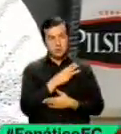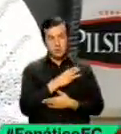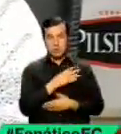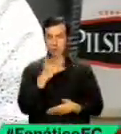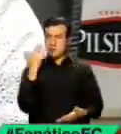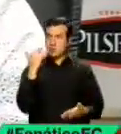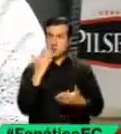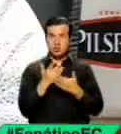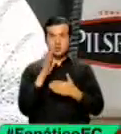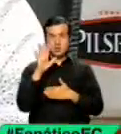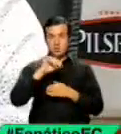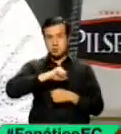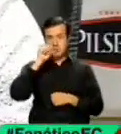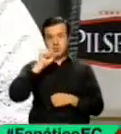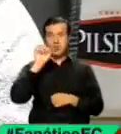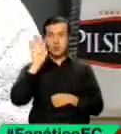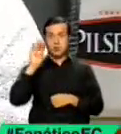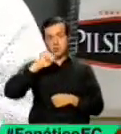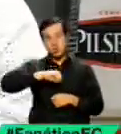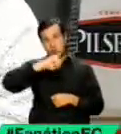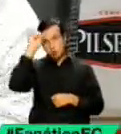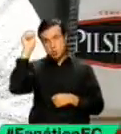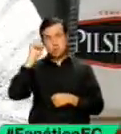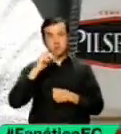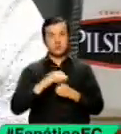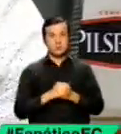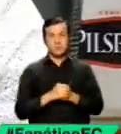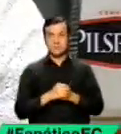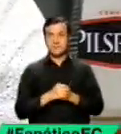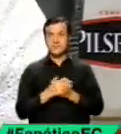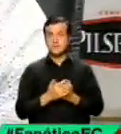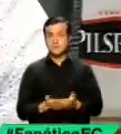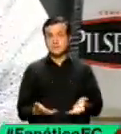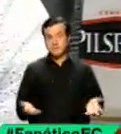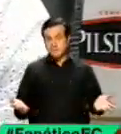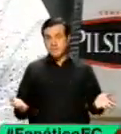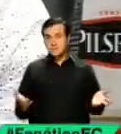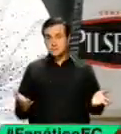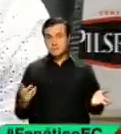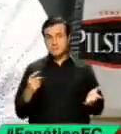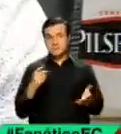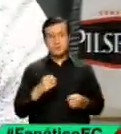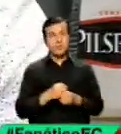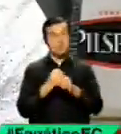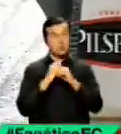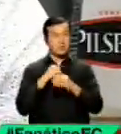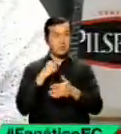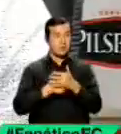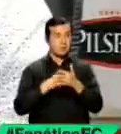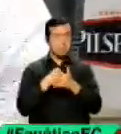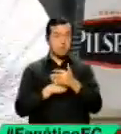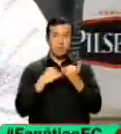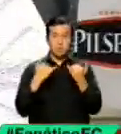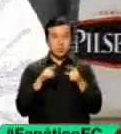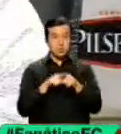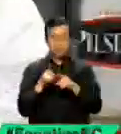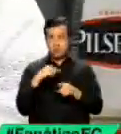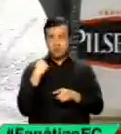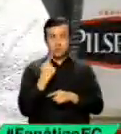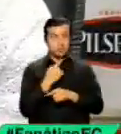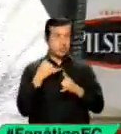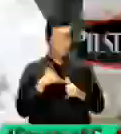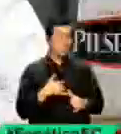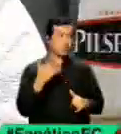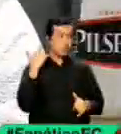últimos 5 campeonatos ganó 4 y seguramente Tiene la obligación por esos últimos torneos y nosotros por la historia del